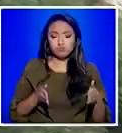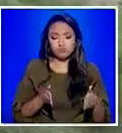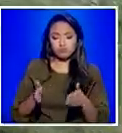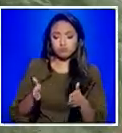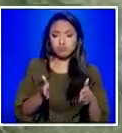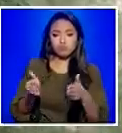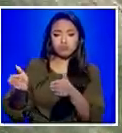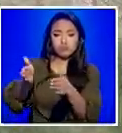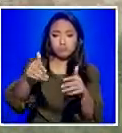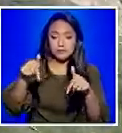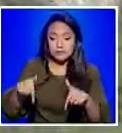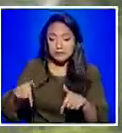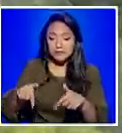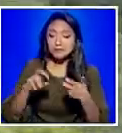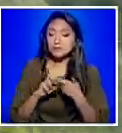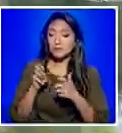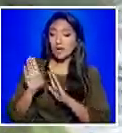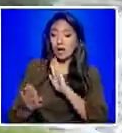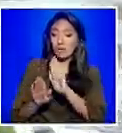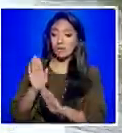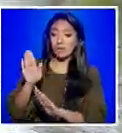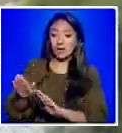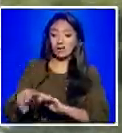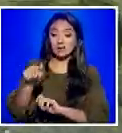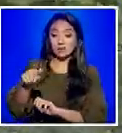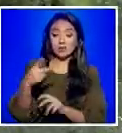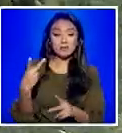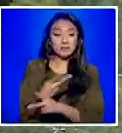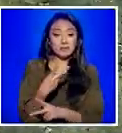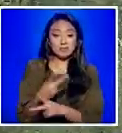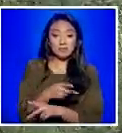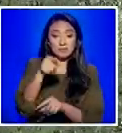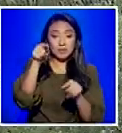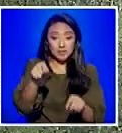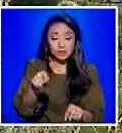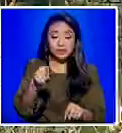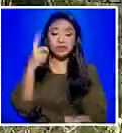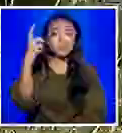un vecino que los amenaza, que les quita el sueño y al que